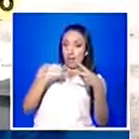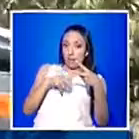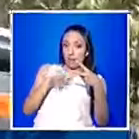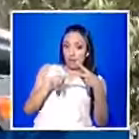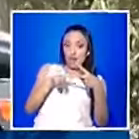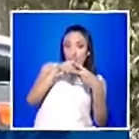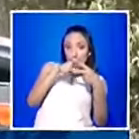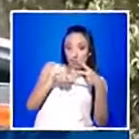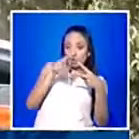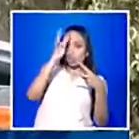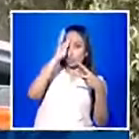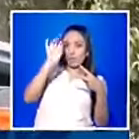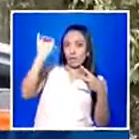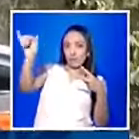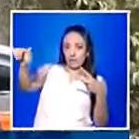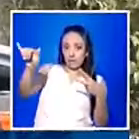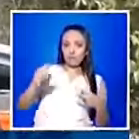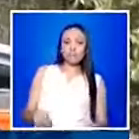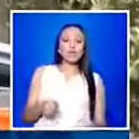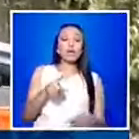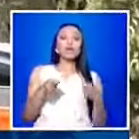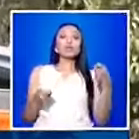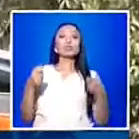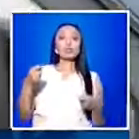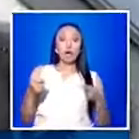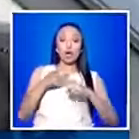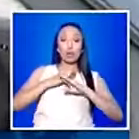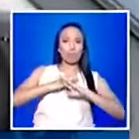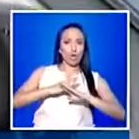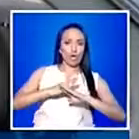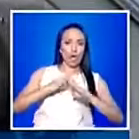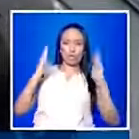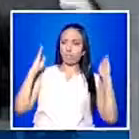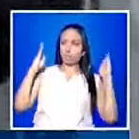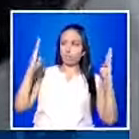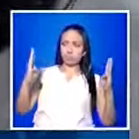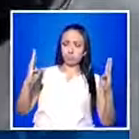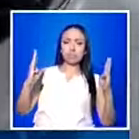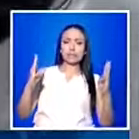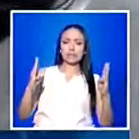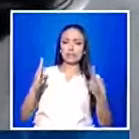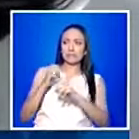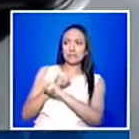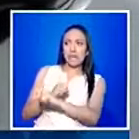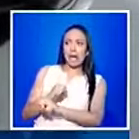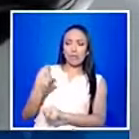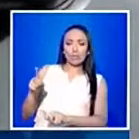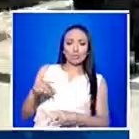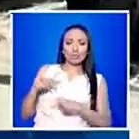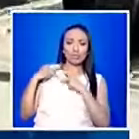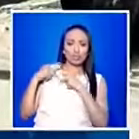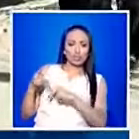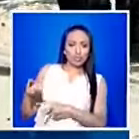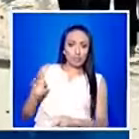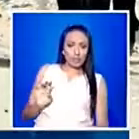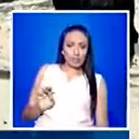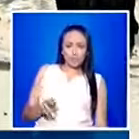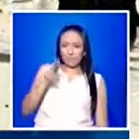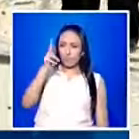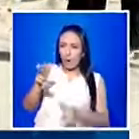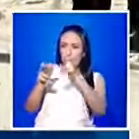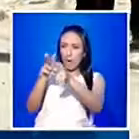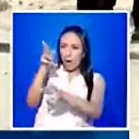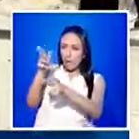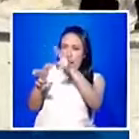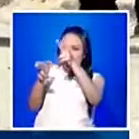hospitalizadas. Las láminas de seguridad del vehículo que recibió unos 50 impactos de bala las salvaron de morir, pues les dispararon con